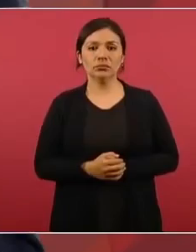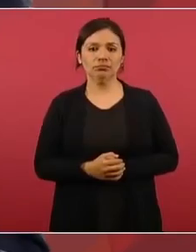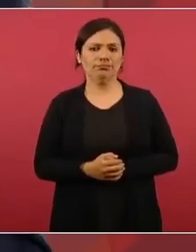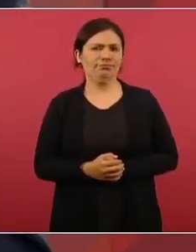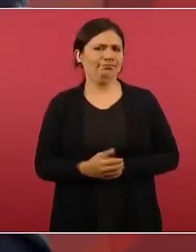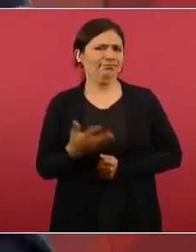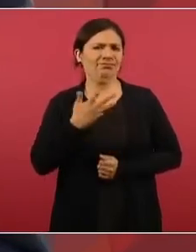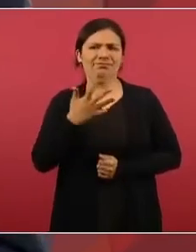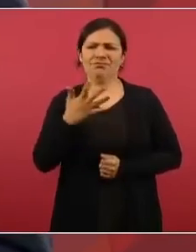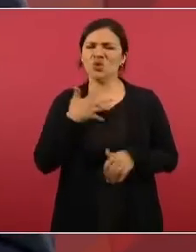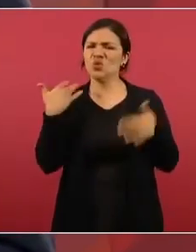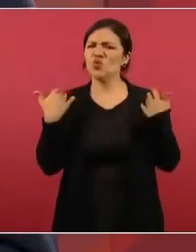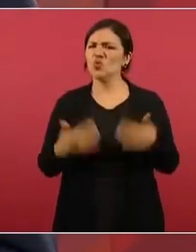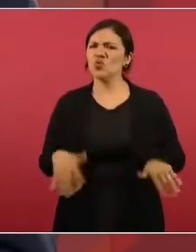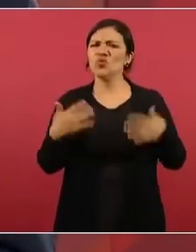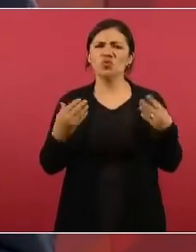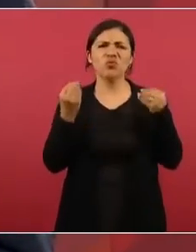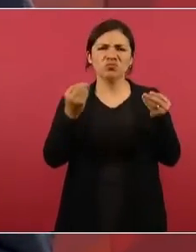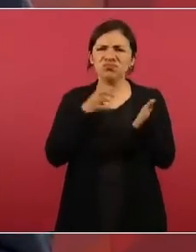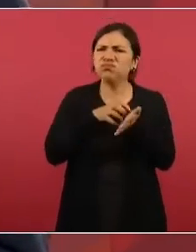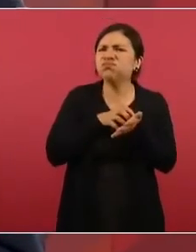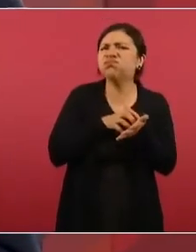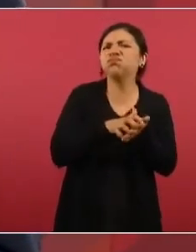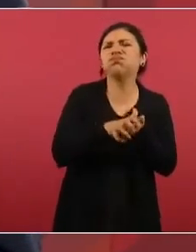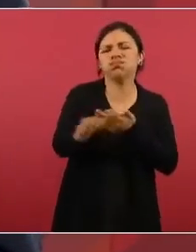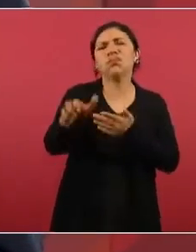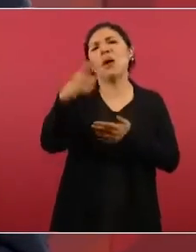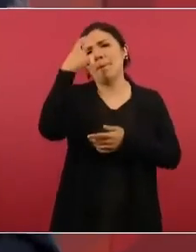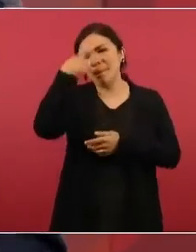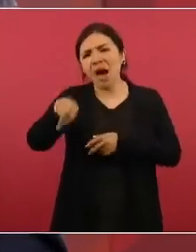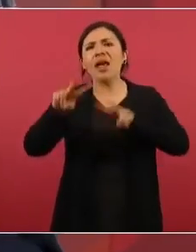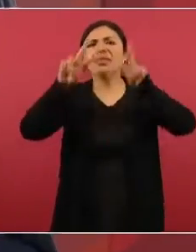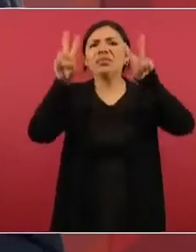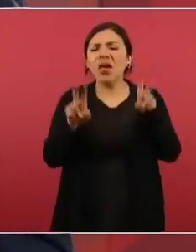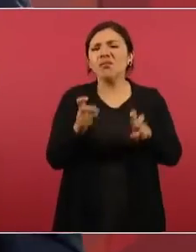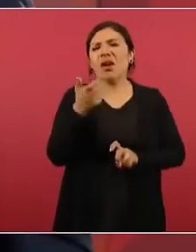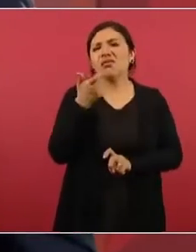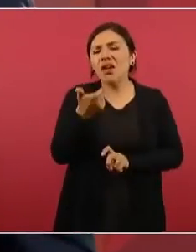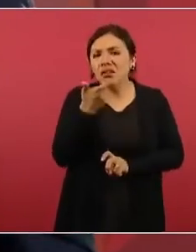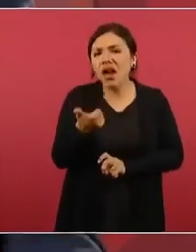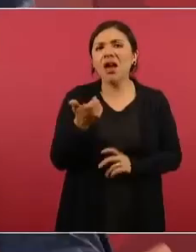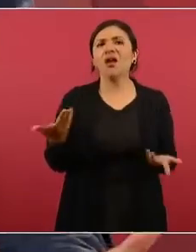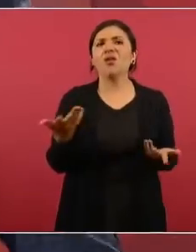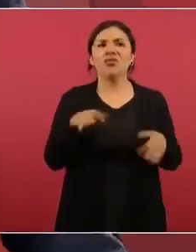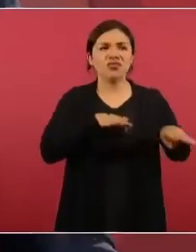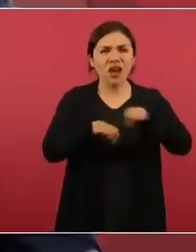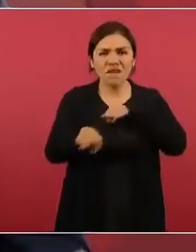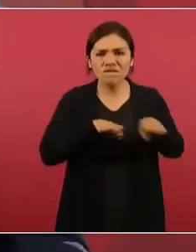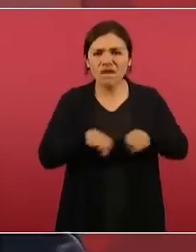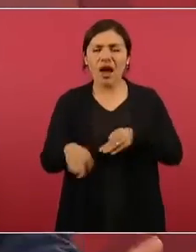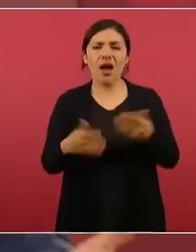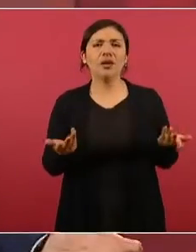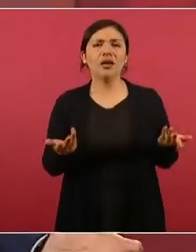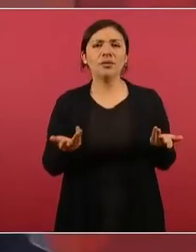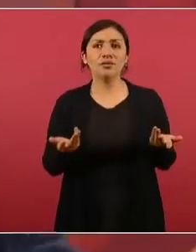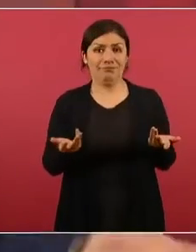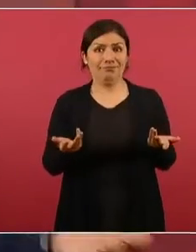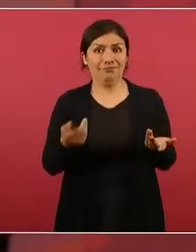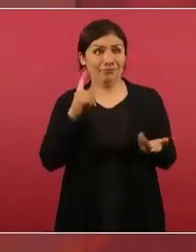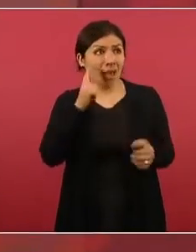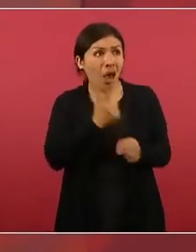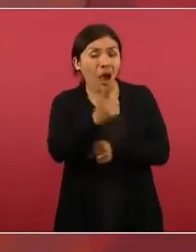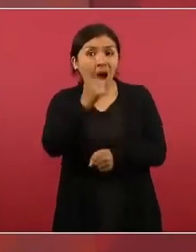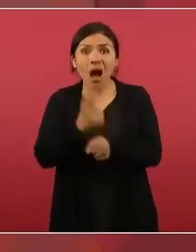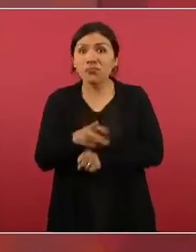una gran influencia en lo económico. Bueno, lo estamos